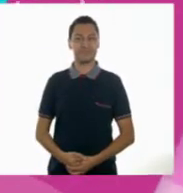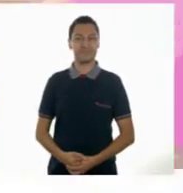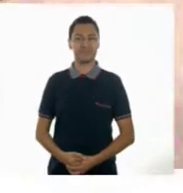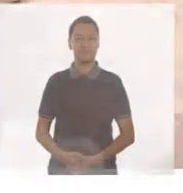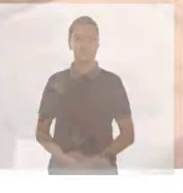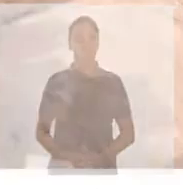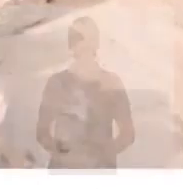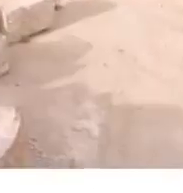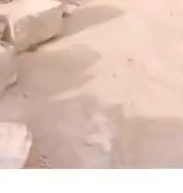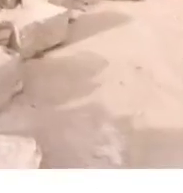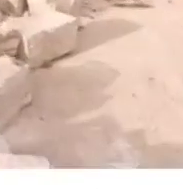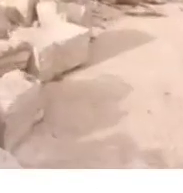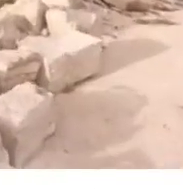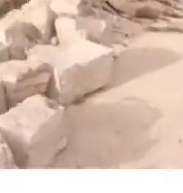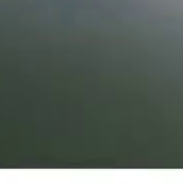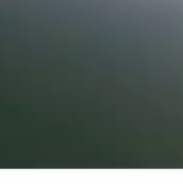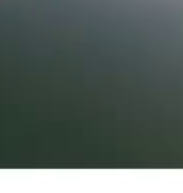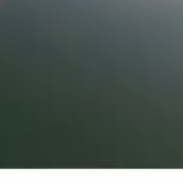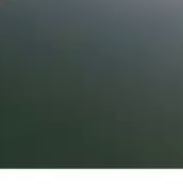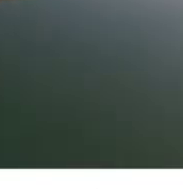aprendencasa.cep.gob.mx.